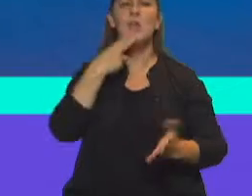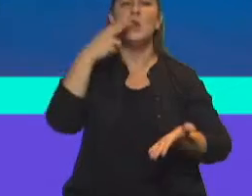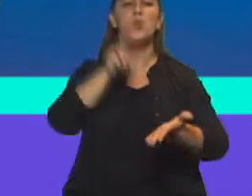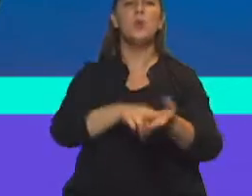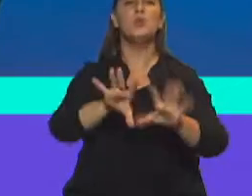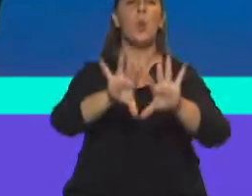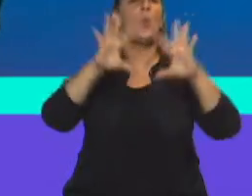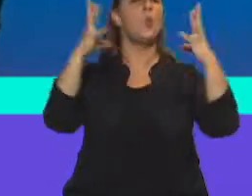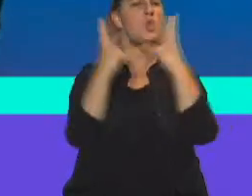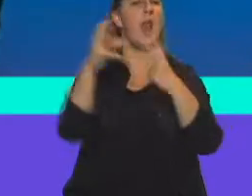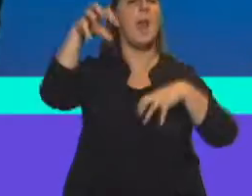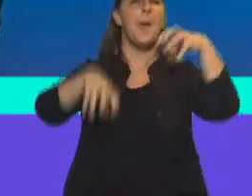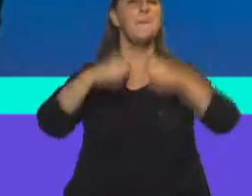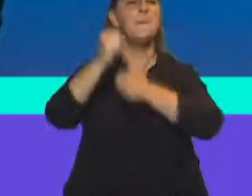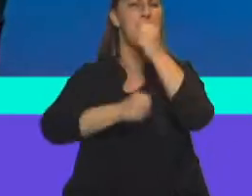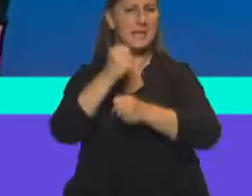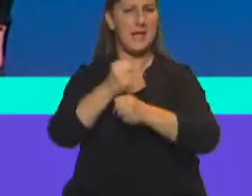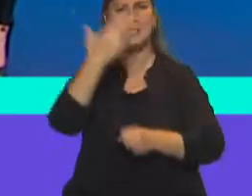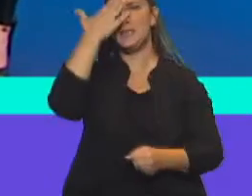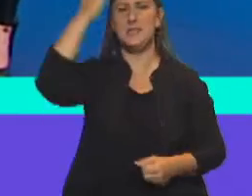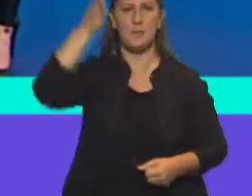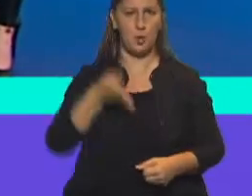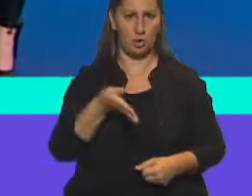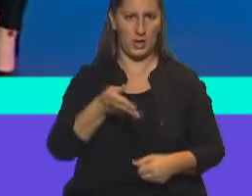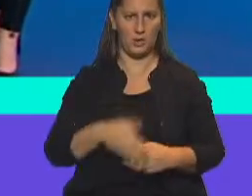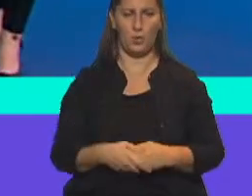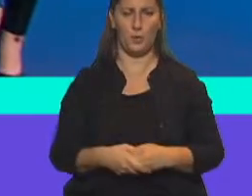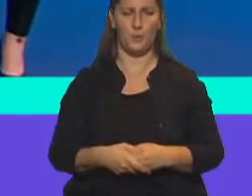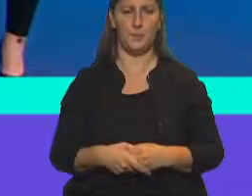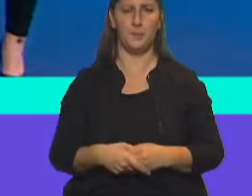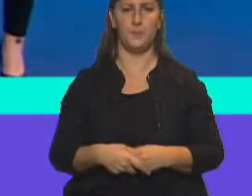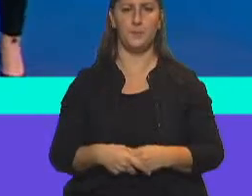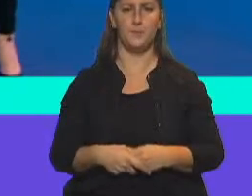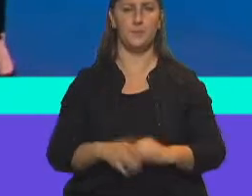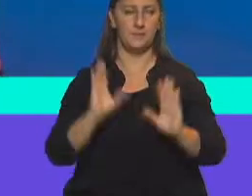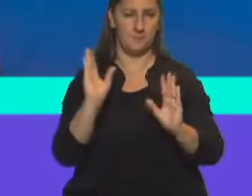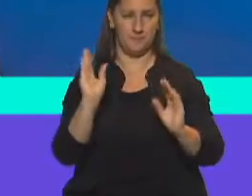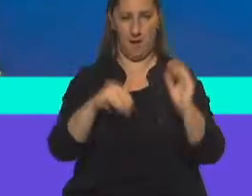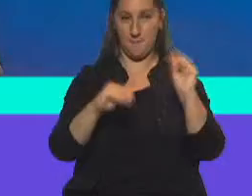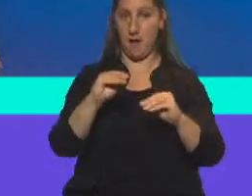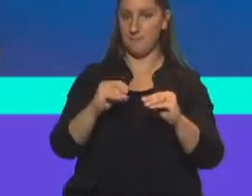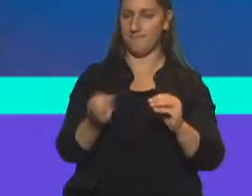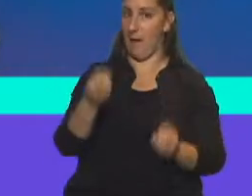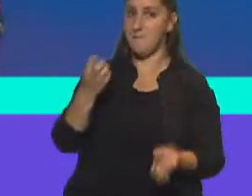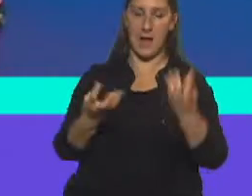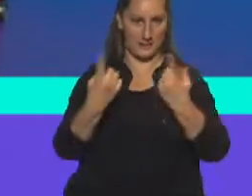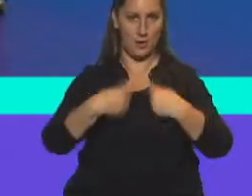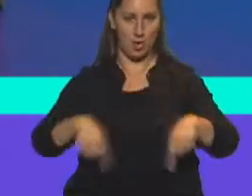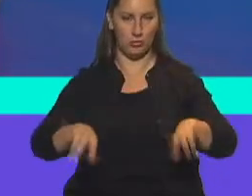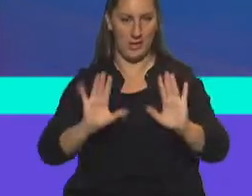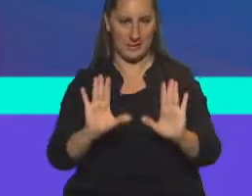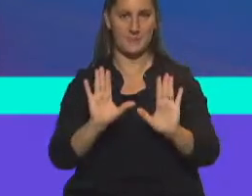mundial corporativo del 15%. Un par de cosas surgen al principio cuando uno lo